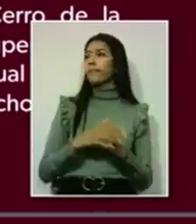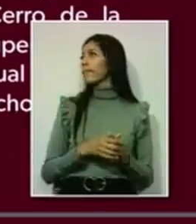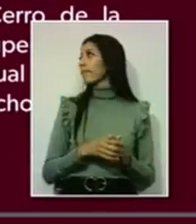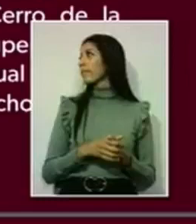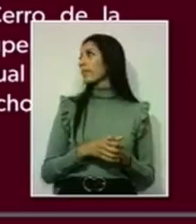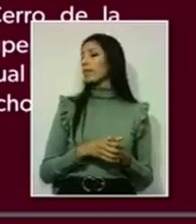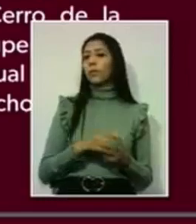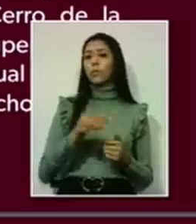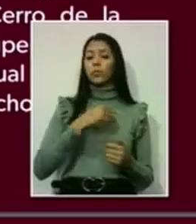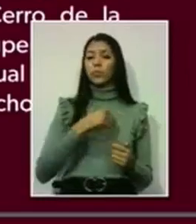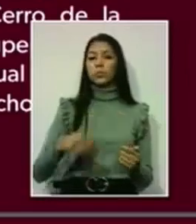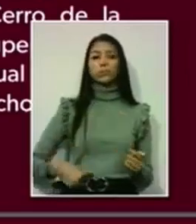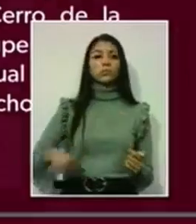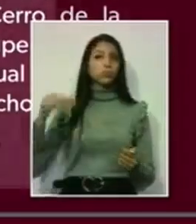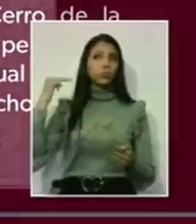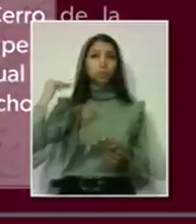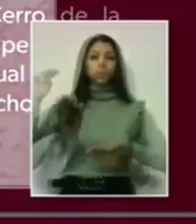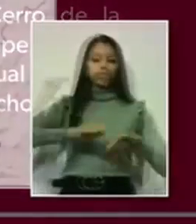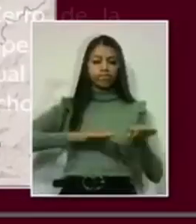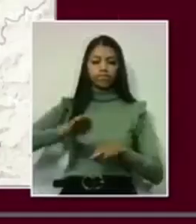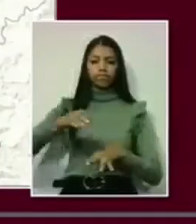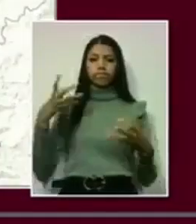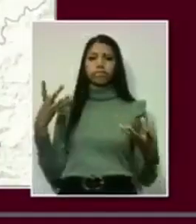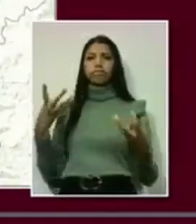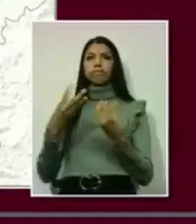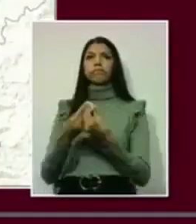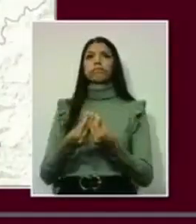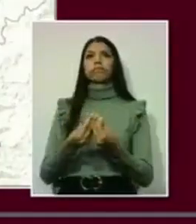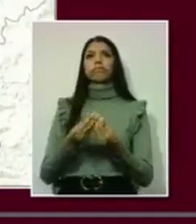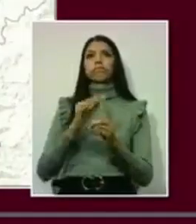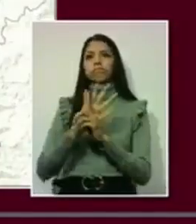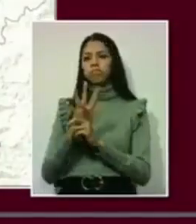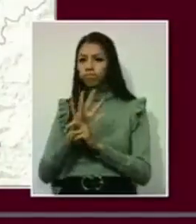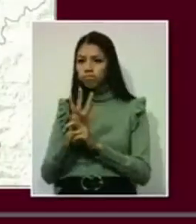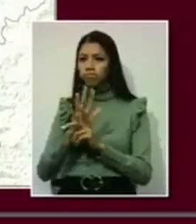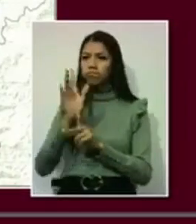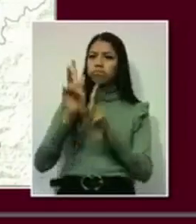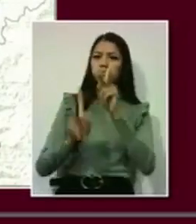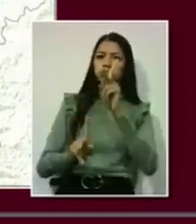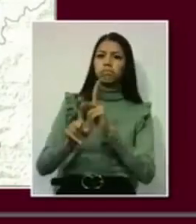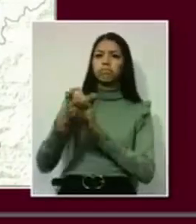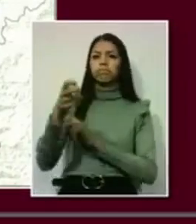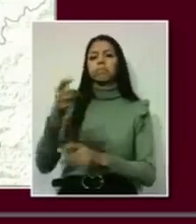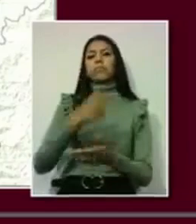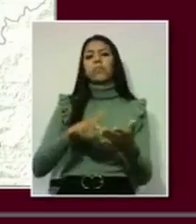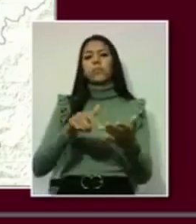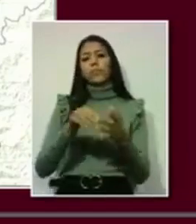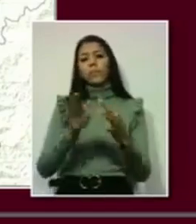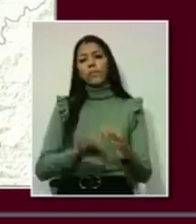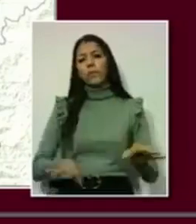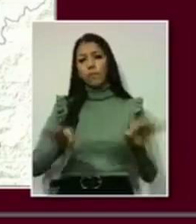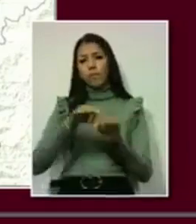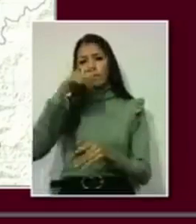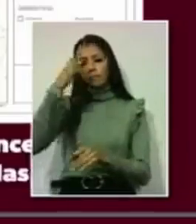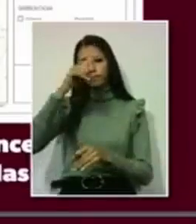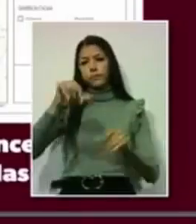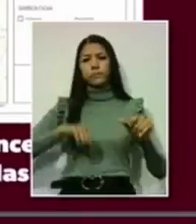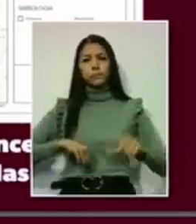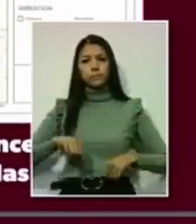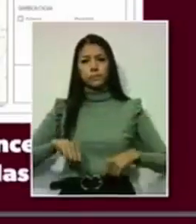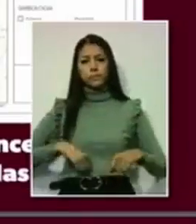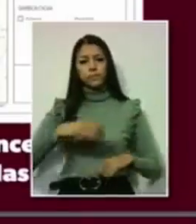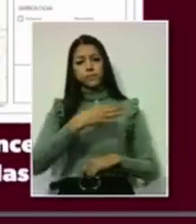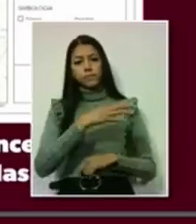de los predios los alcances de la declaratoria que se tiene prevista sea aprobada entre los meses de abril y mayo. Estas áreas,